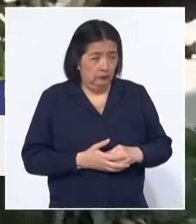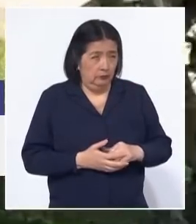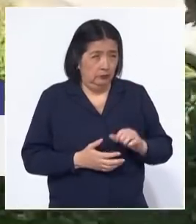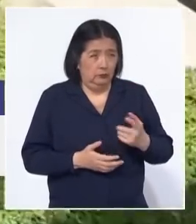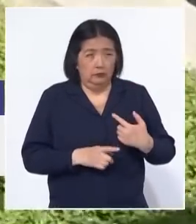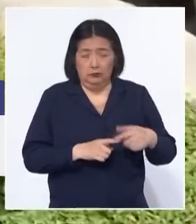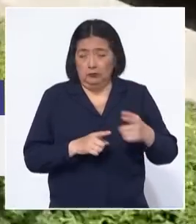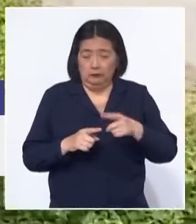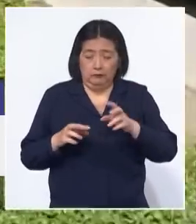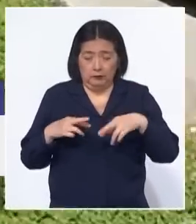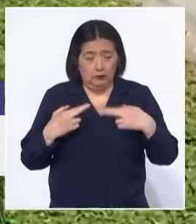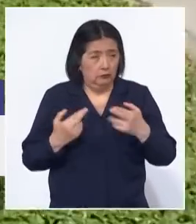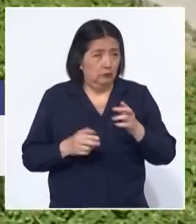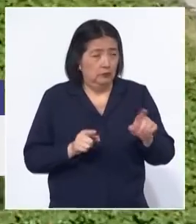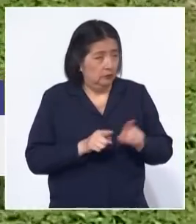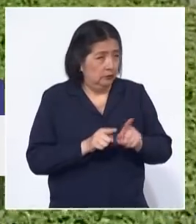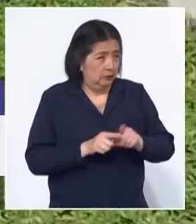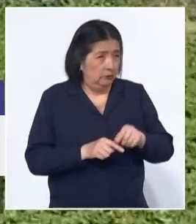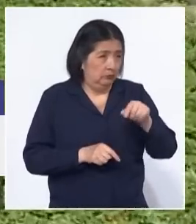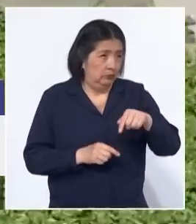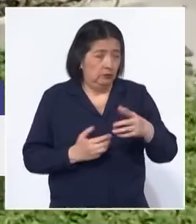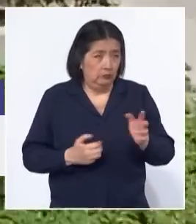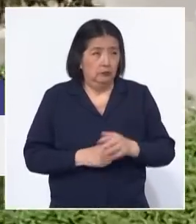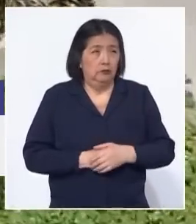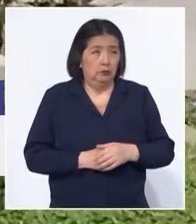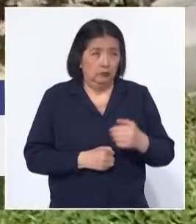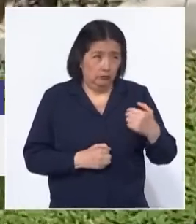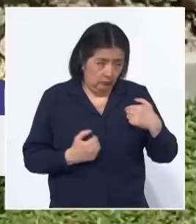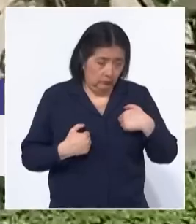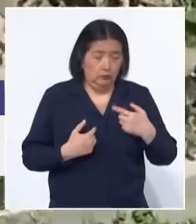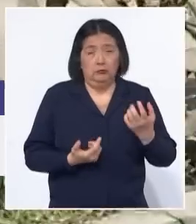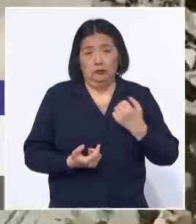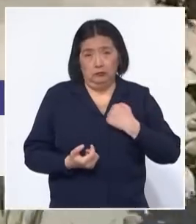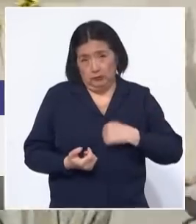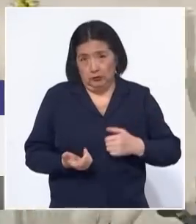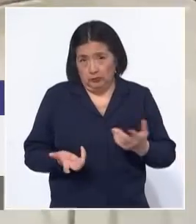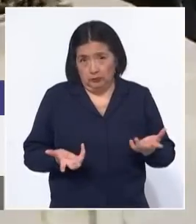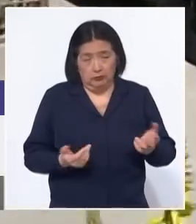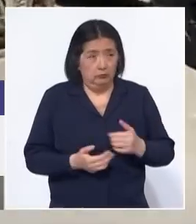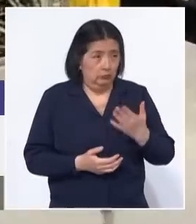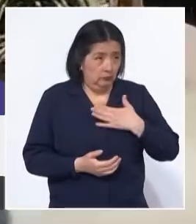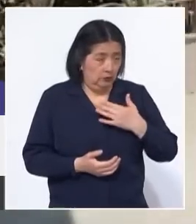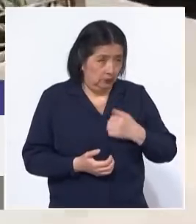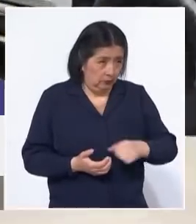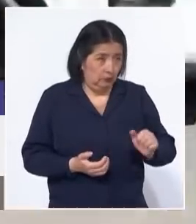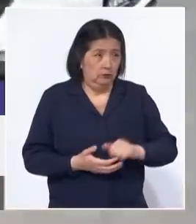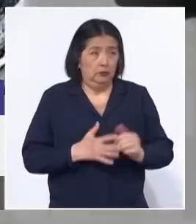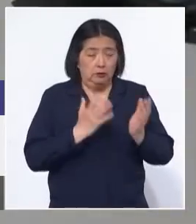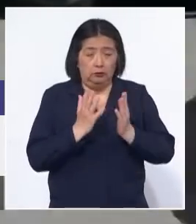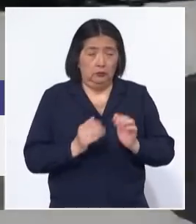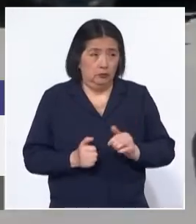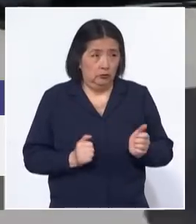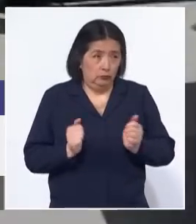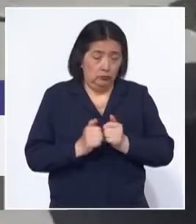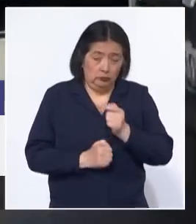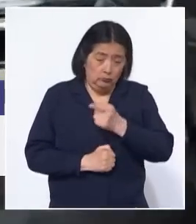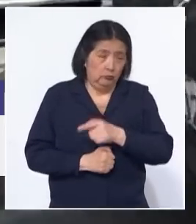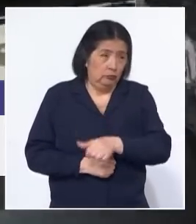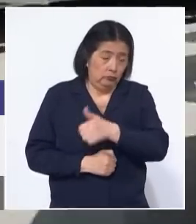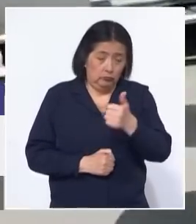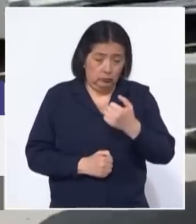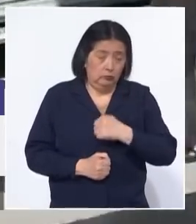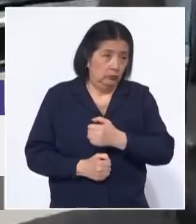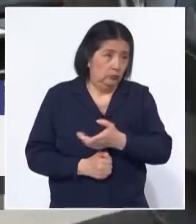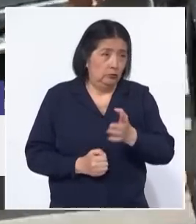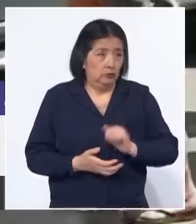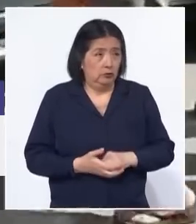estado en diferentes reuniones, también en este momento, ¿no? Nosotros también tenemos hijos. Mi hijo estudia con su otro